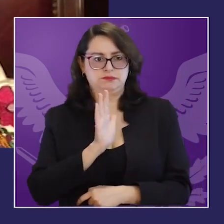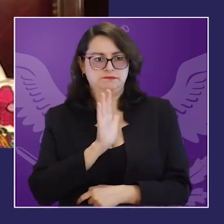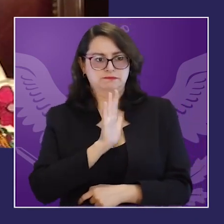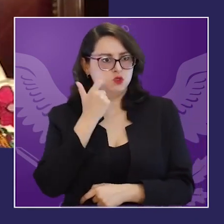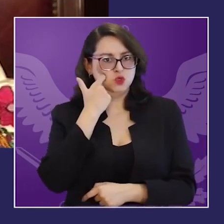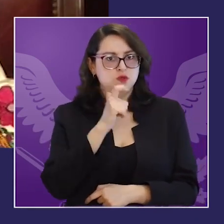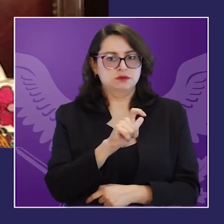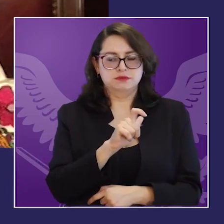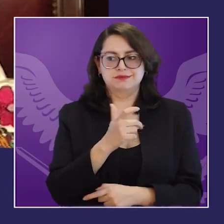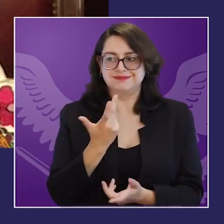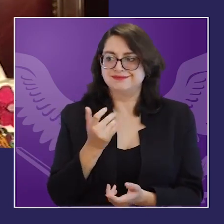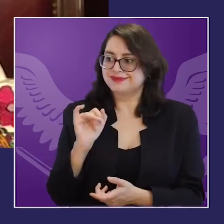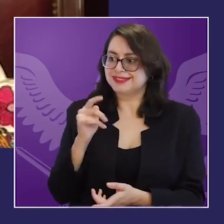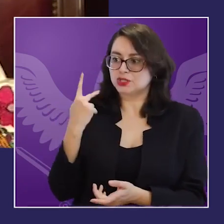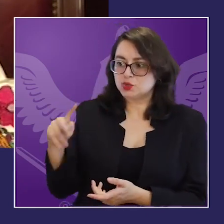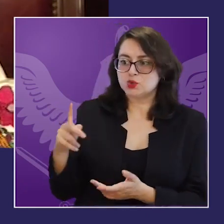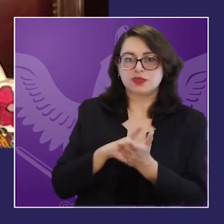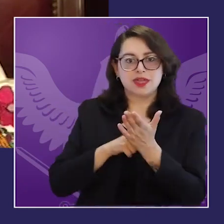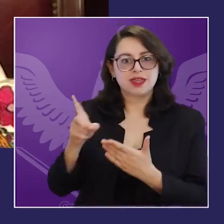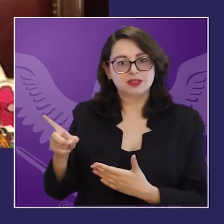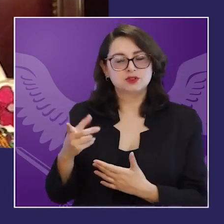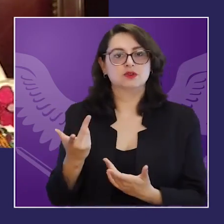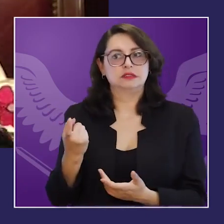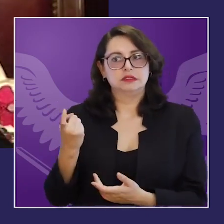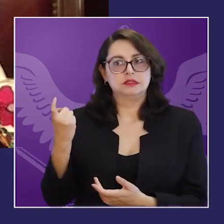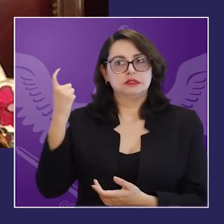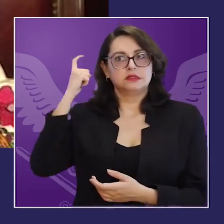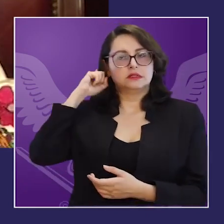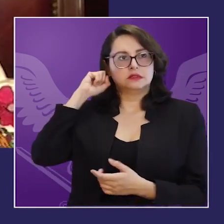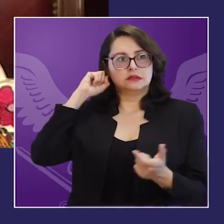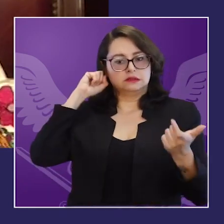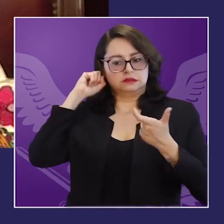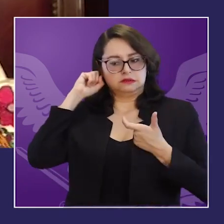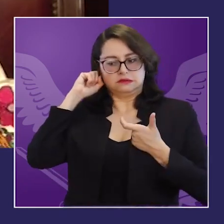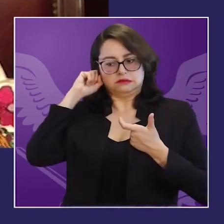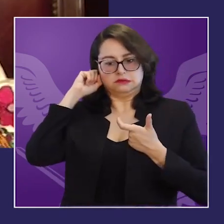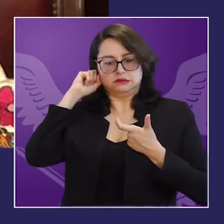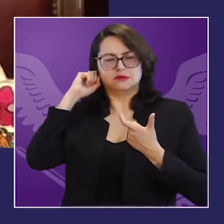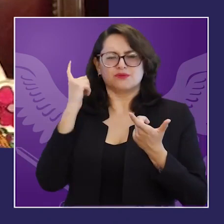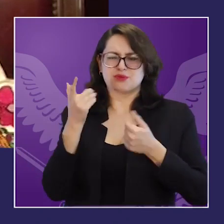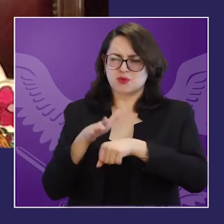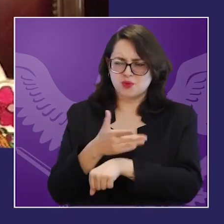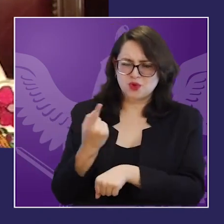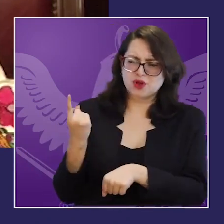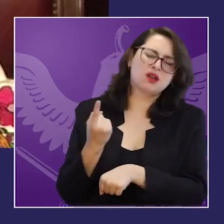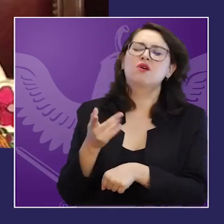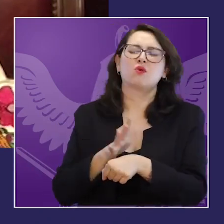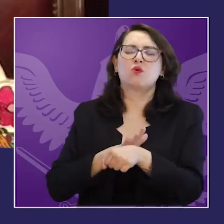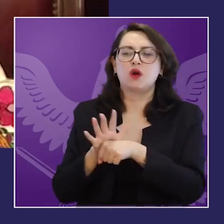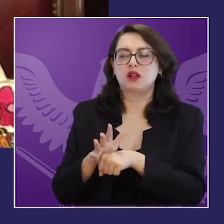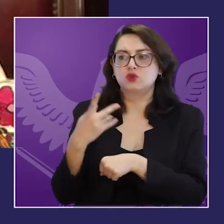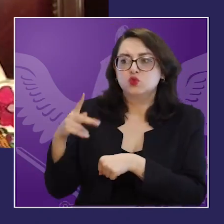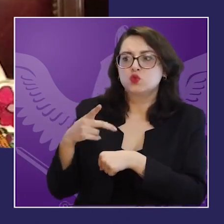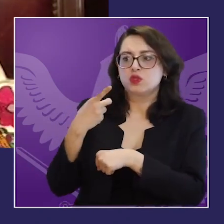económica muchas veces. Y ahí hay cuestiones subjetivas a trabajar de por qué para nuestro derecho, el derecho de daños es algo sumamente importante